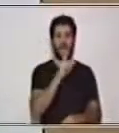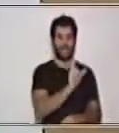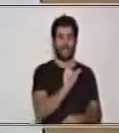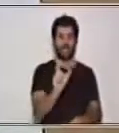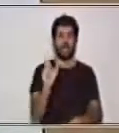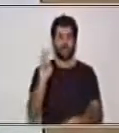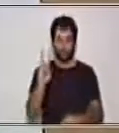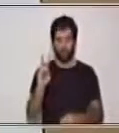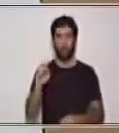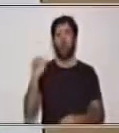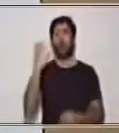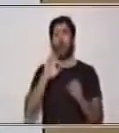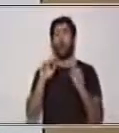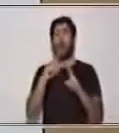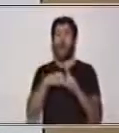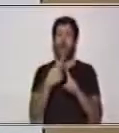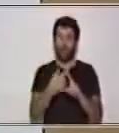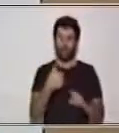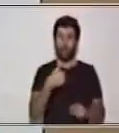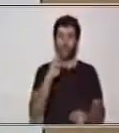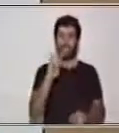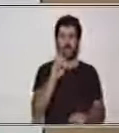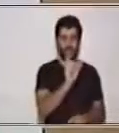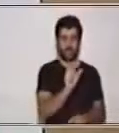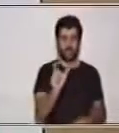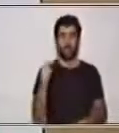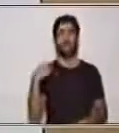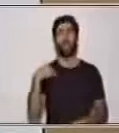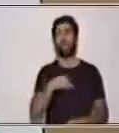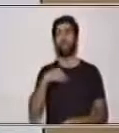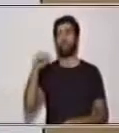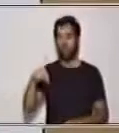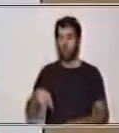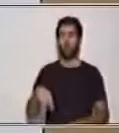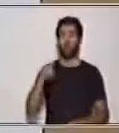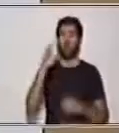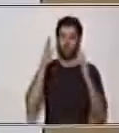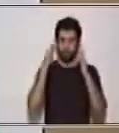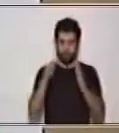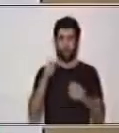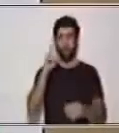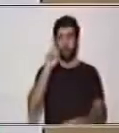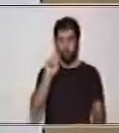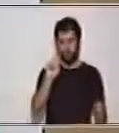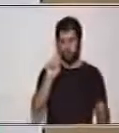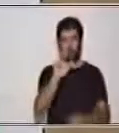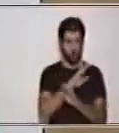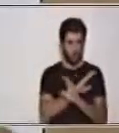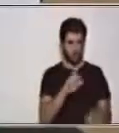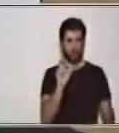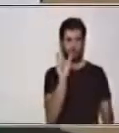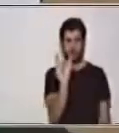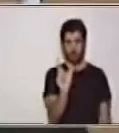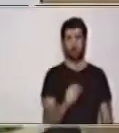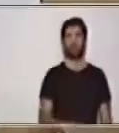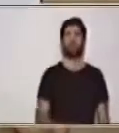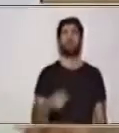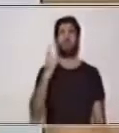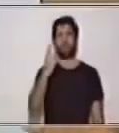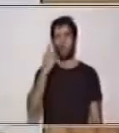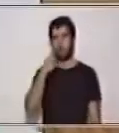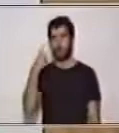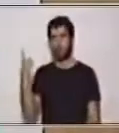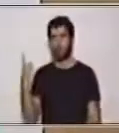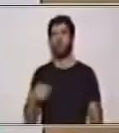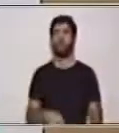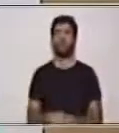nos vamos a centrar en los monomios porque nos van a servir para la factorización. Entonces, nos